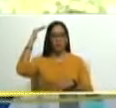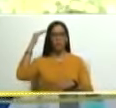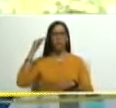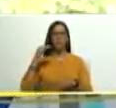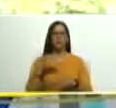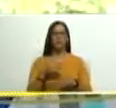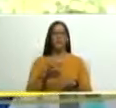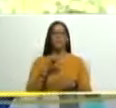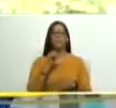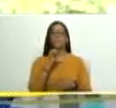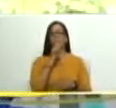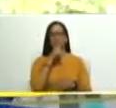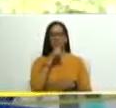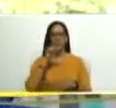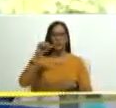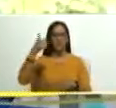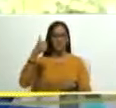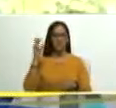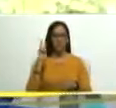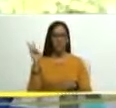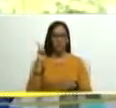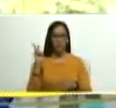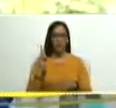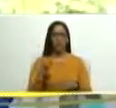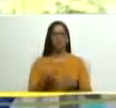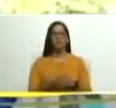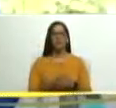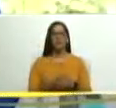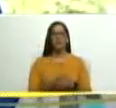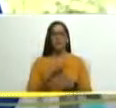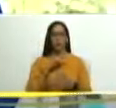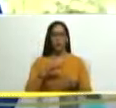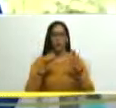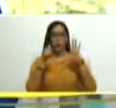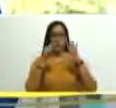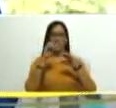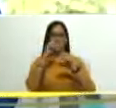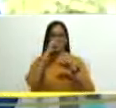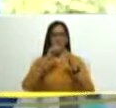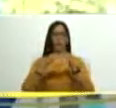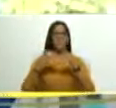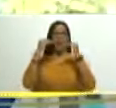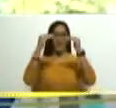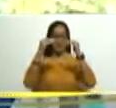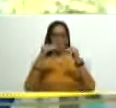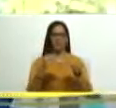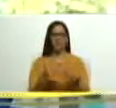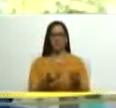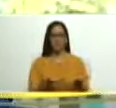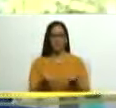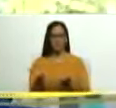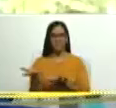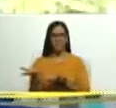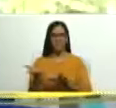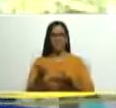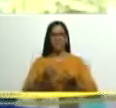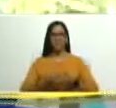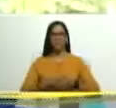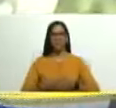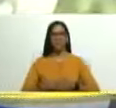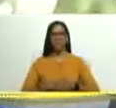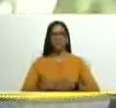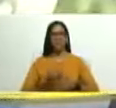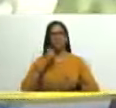Adultas Mayores de Venezuela. Nosotros, los sesentones para arriba. Yoconda, bienvenida. Bueno,